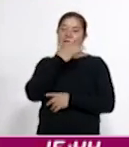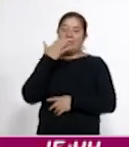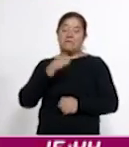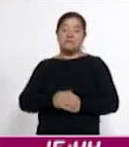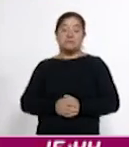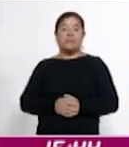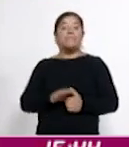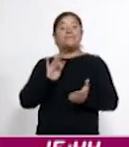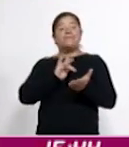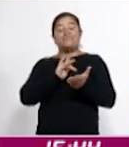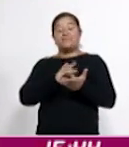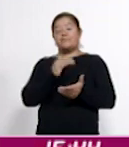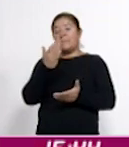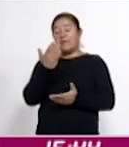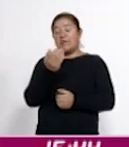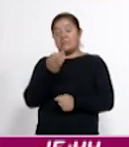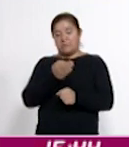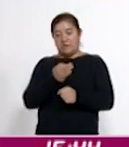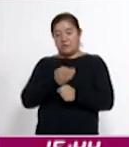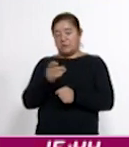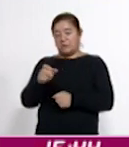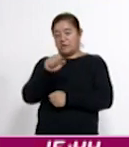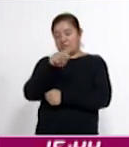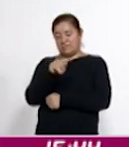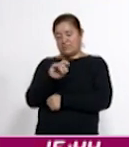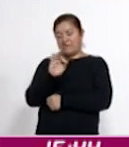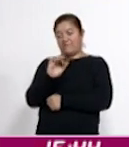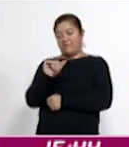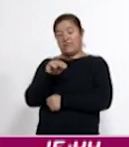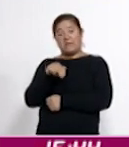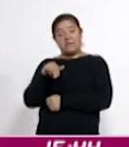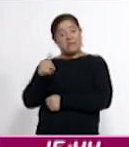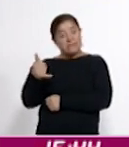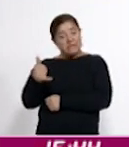queremos agradecer en esta ocasión a Stephanie y a Don Jesús.